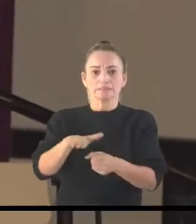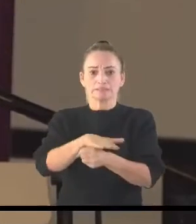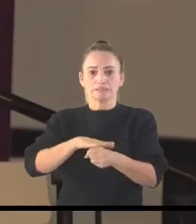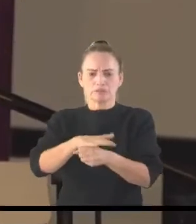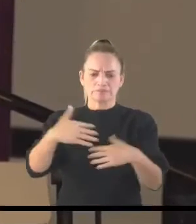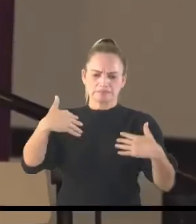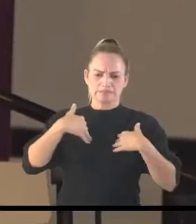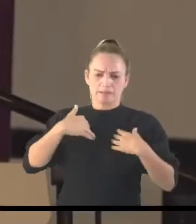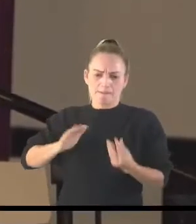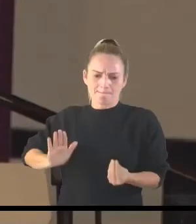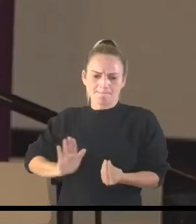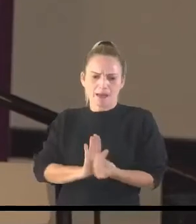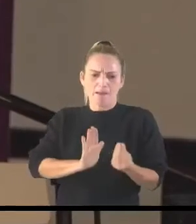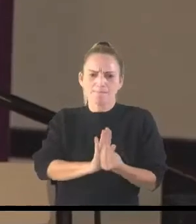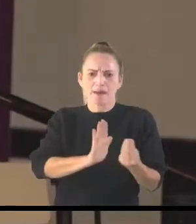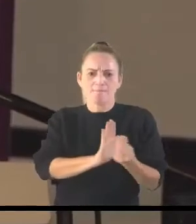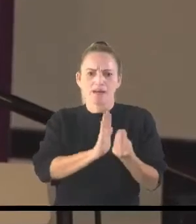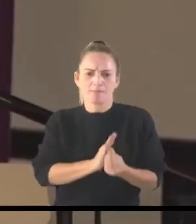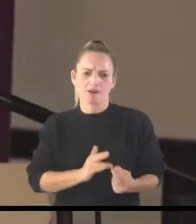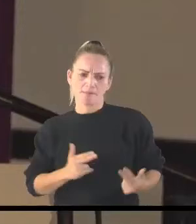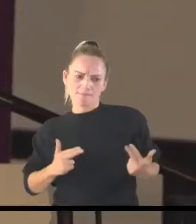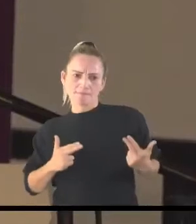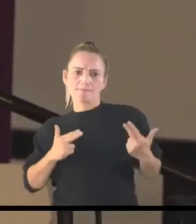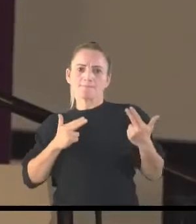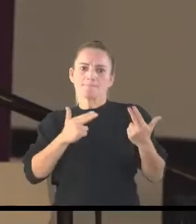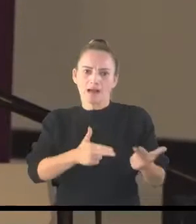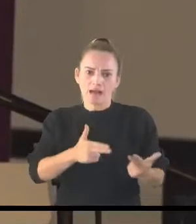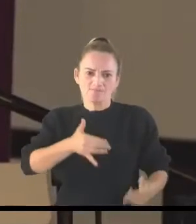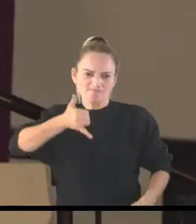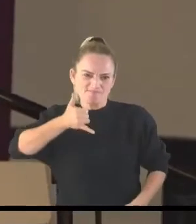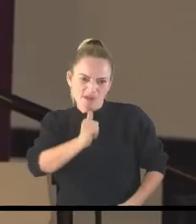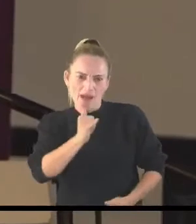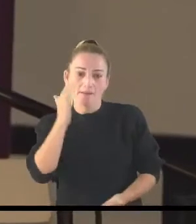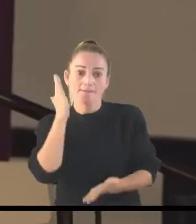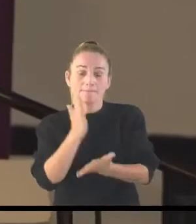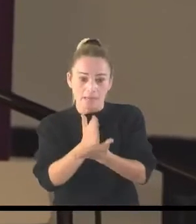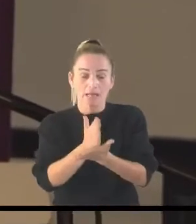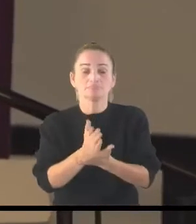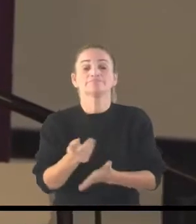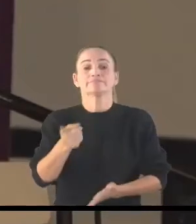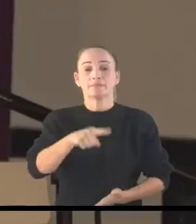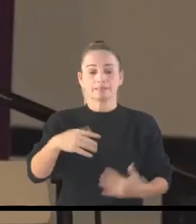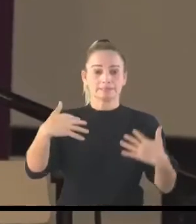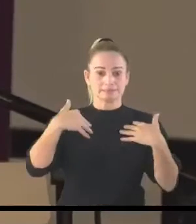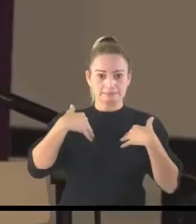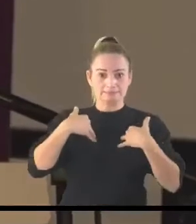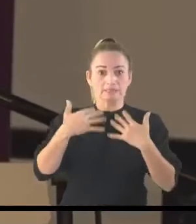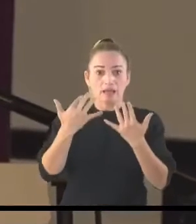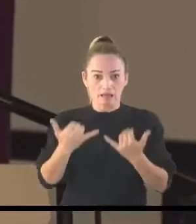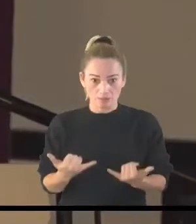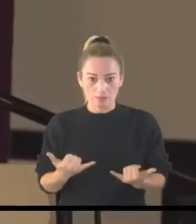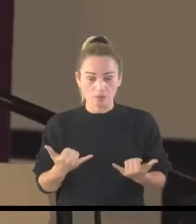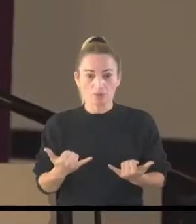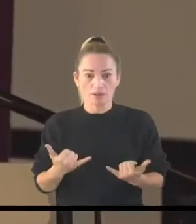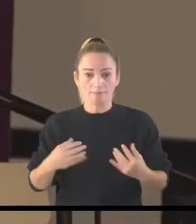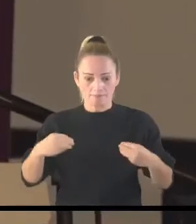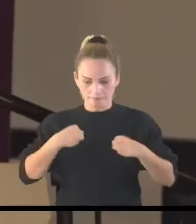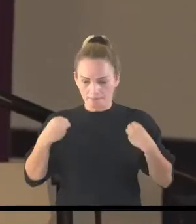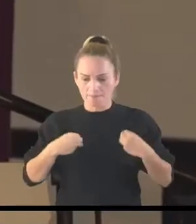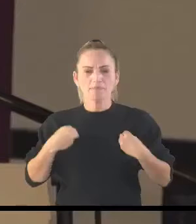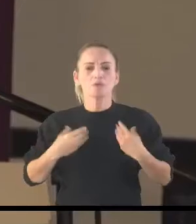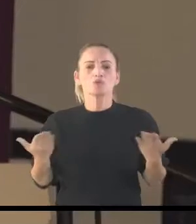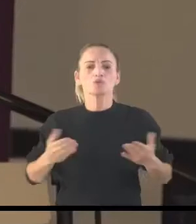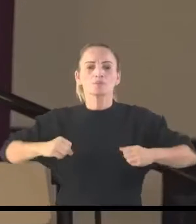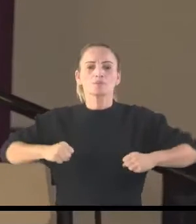victimizantes, desplazamiento forzado y fui víctima de violencia sexual. En este momento vivo acá en la ciudad